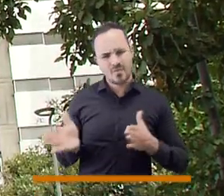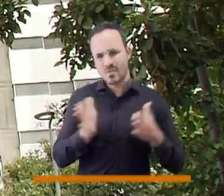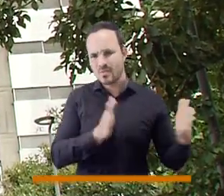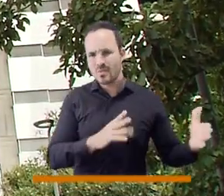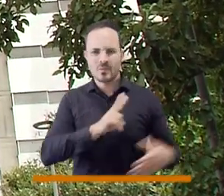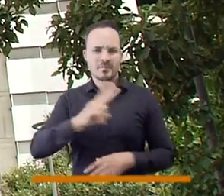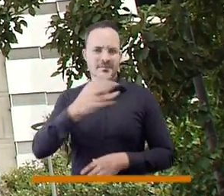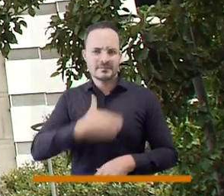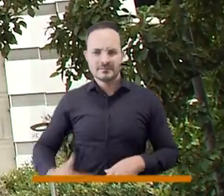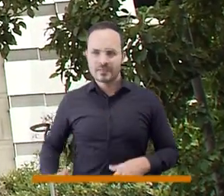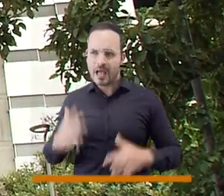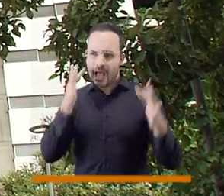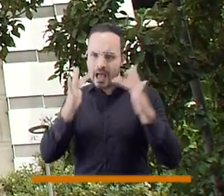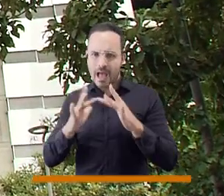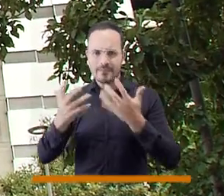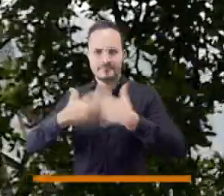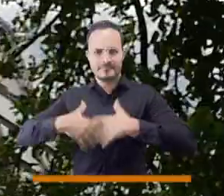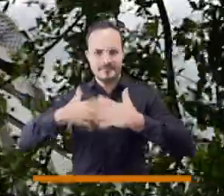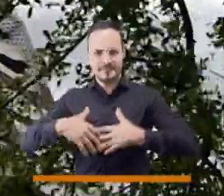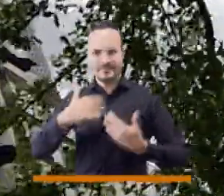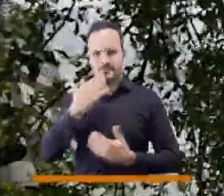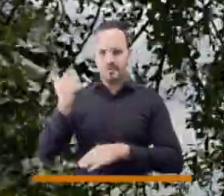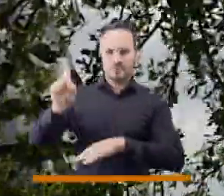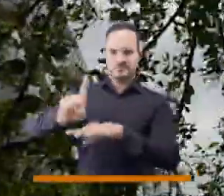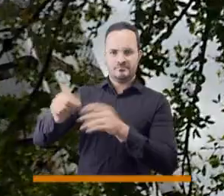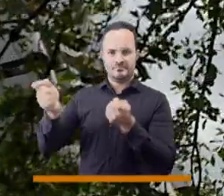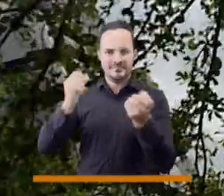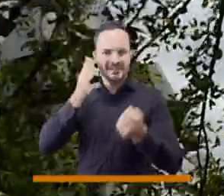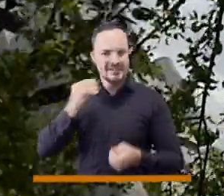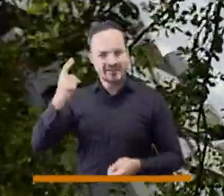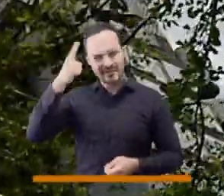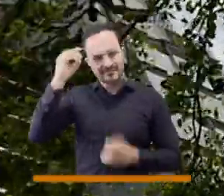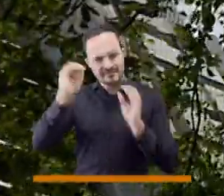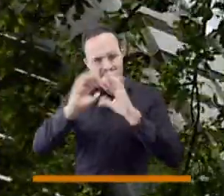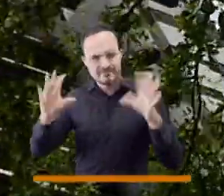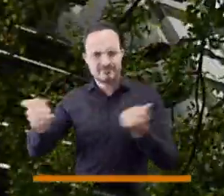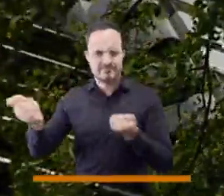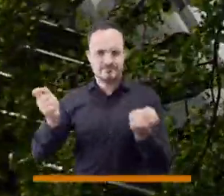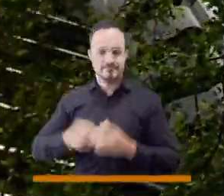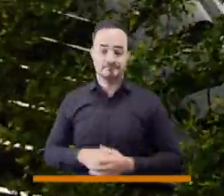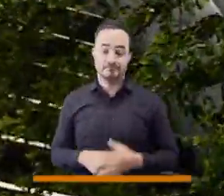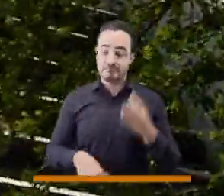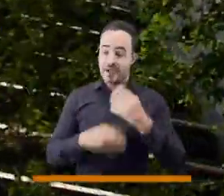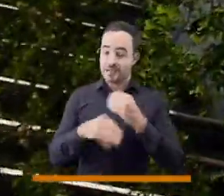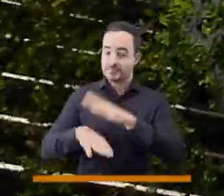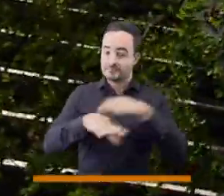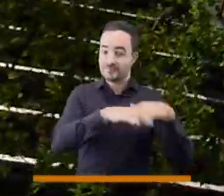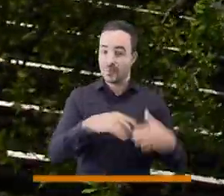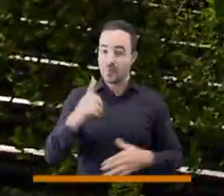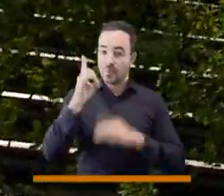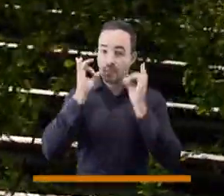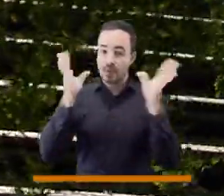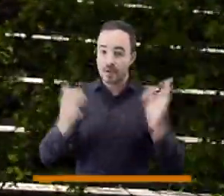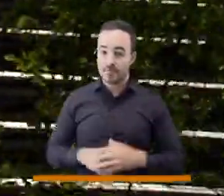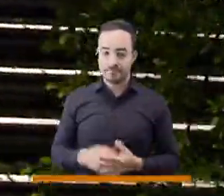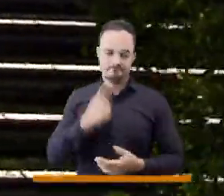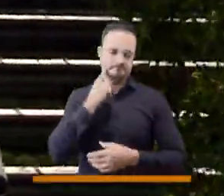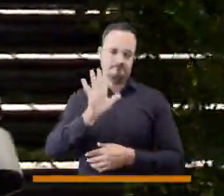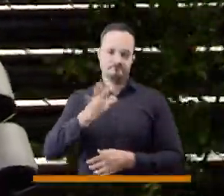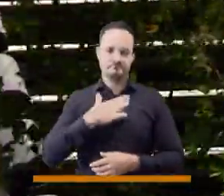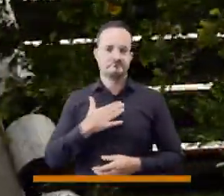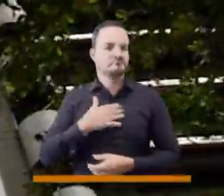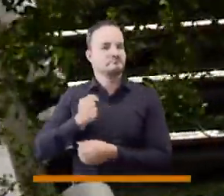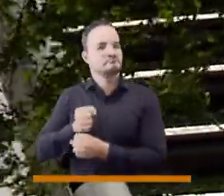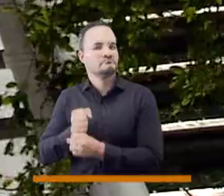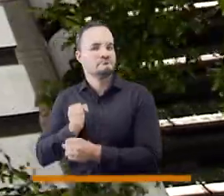garaje político. Tienen que volver a ser vicepresidentes que provengan de la empresa. Hoy tienen un tema muy delicado, Juan, que se llama las